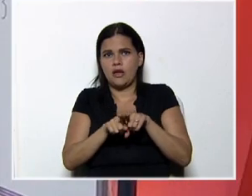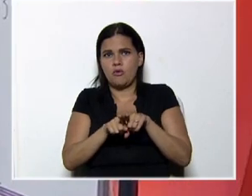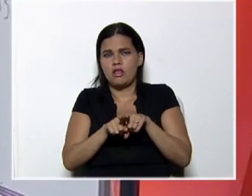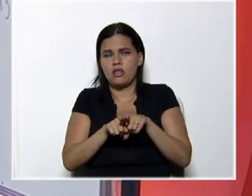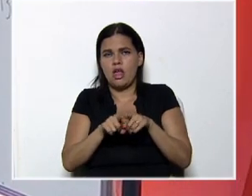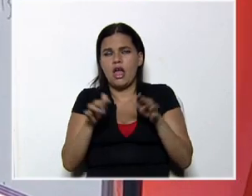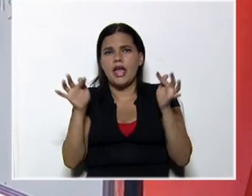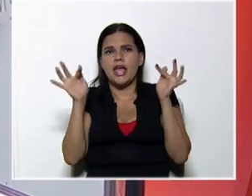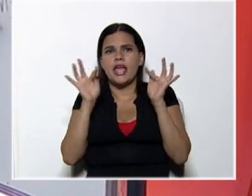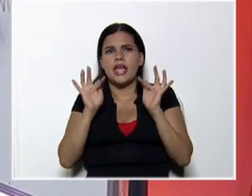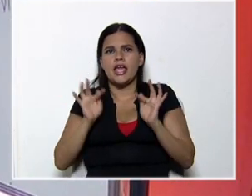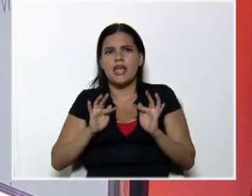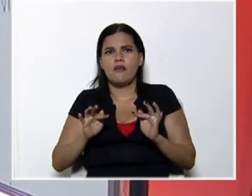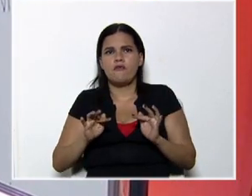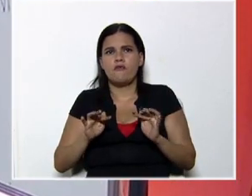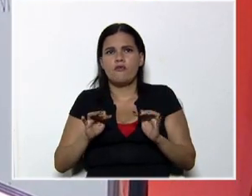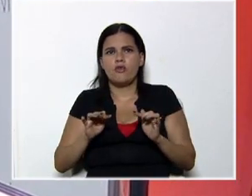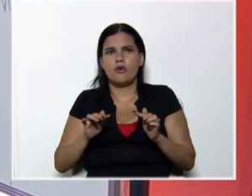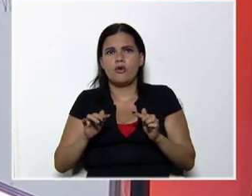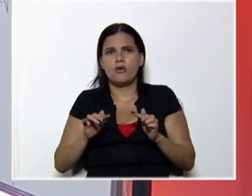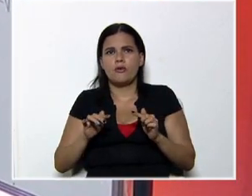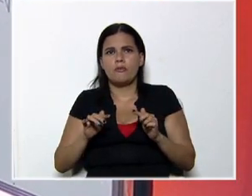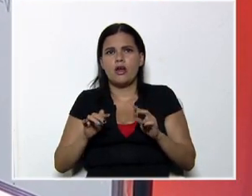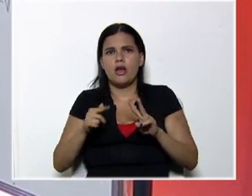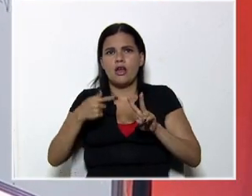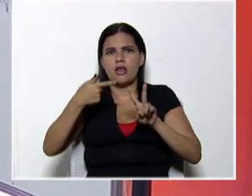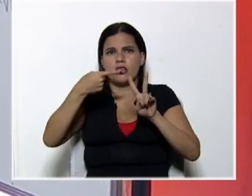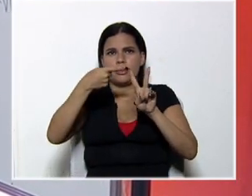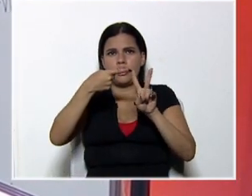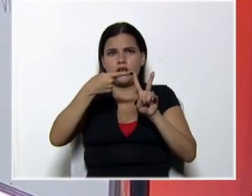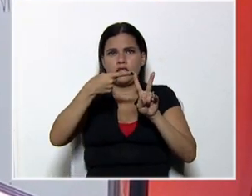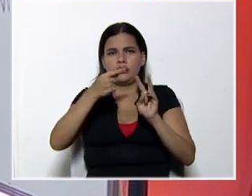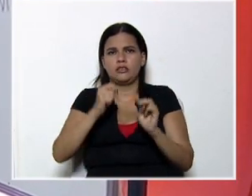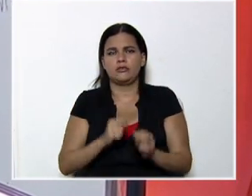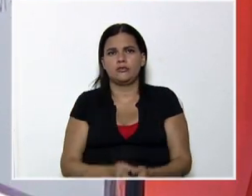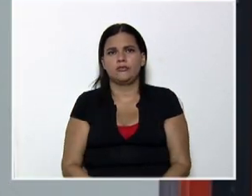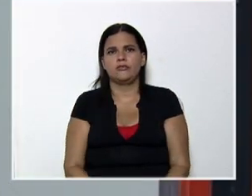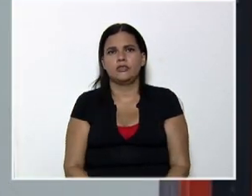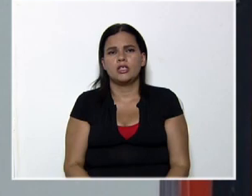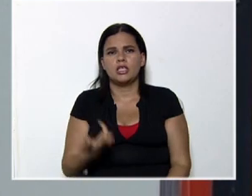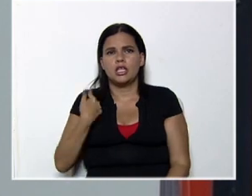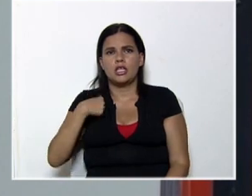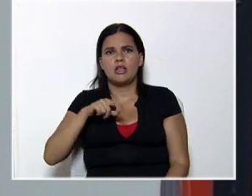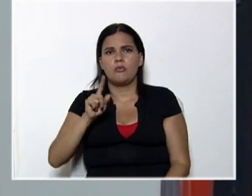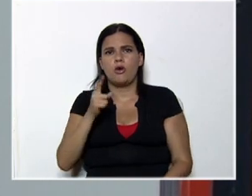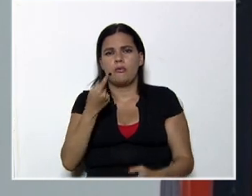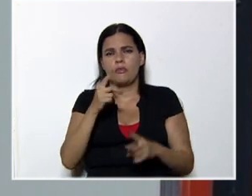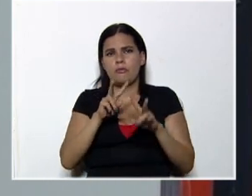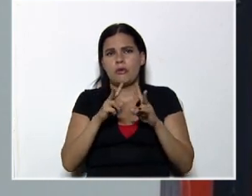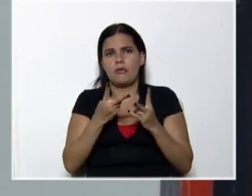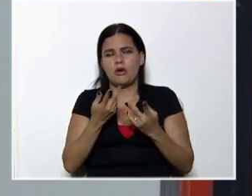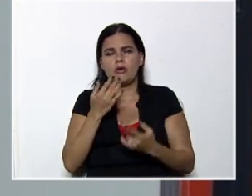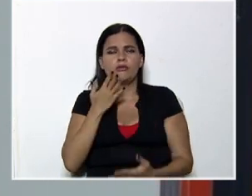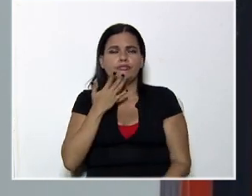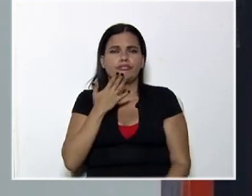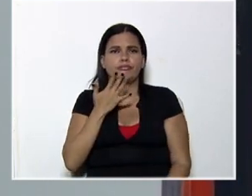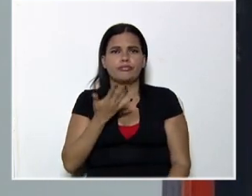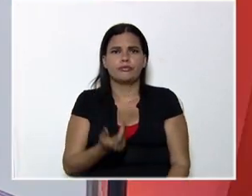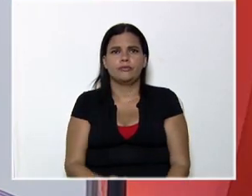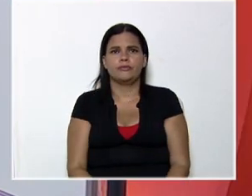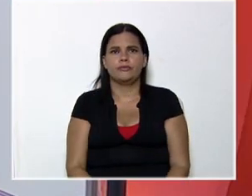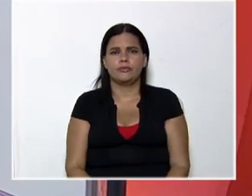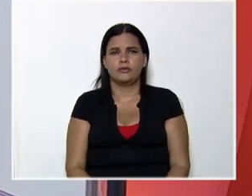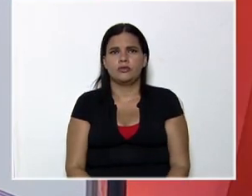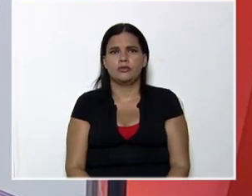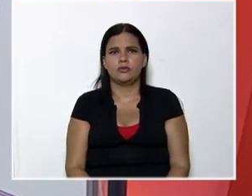como una potencia en forma de decimal. Y tendríamos el primer valor de este primer ejemplo, sería la